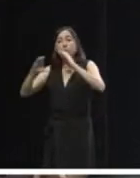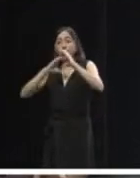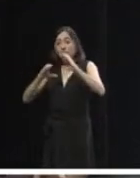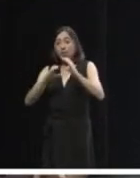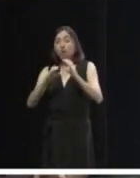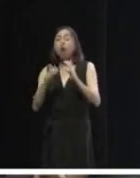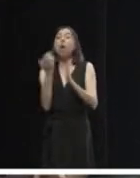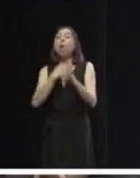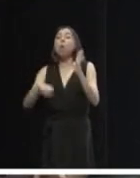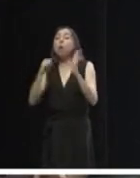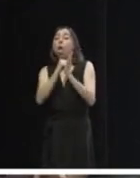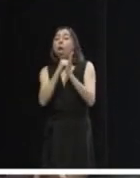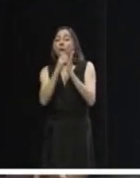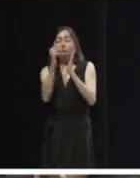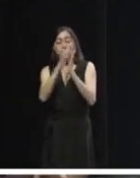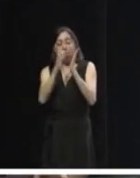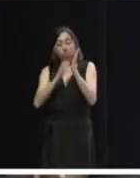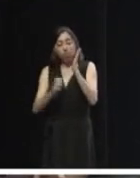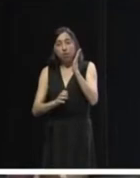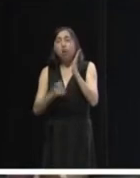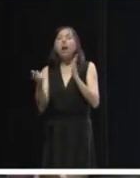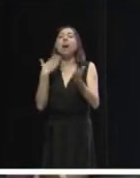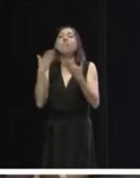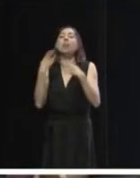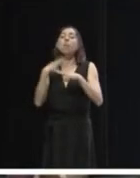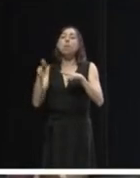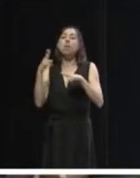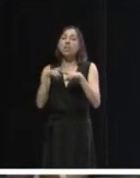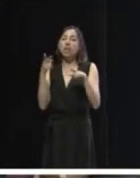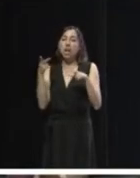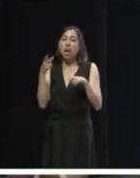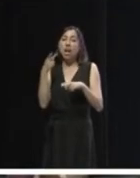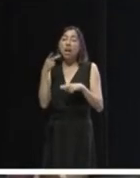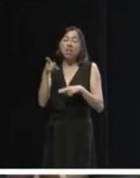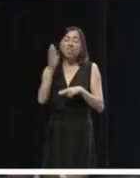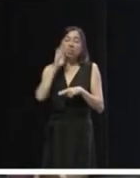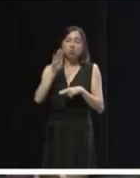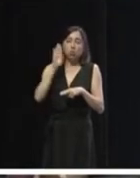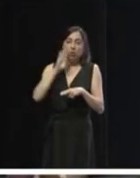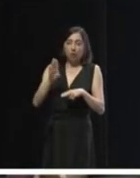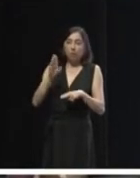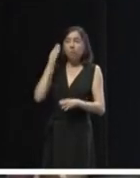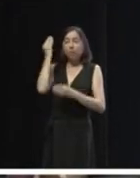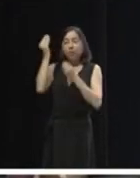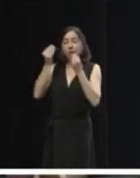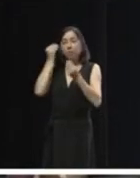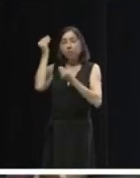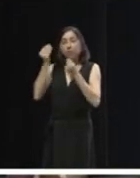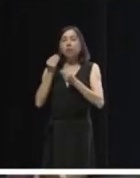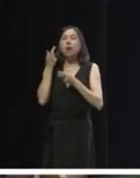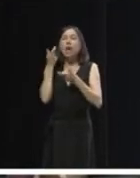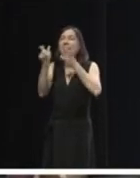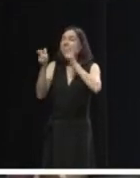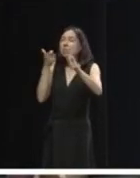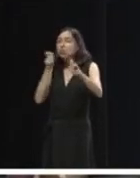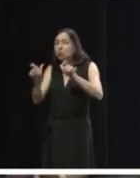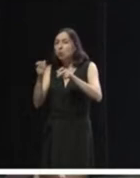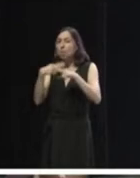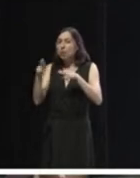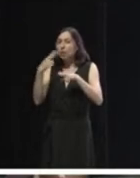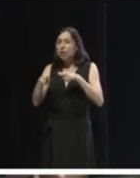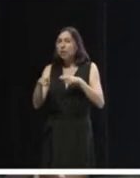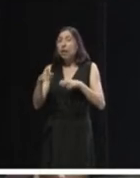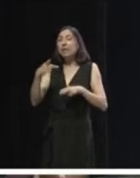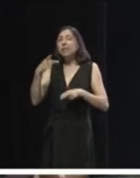artículo y hablaba de la política sucia. Yo creo que la política convertida en insultos y zascas, no sé si es